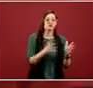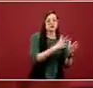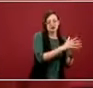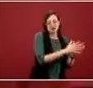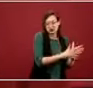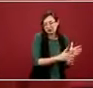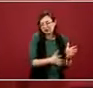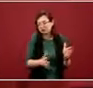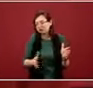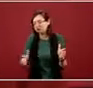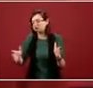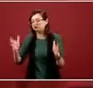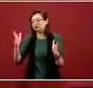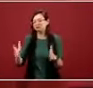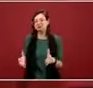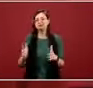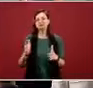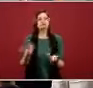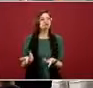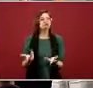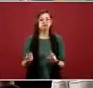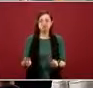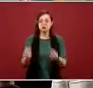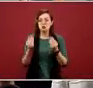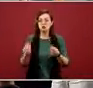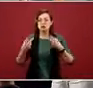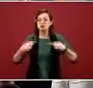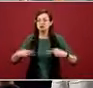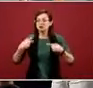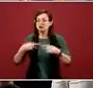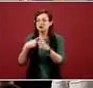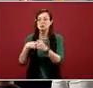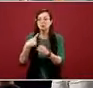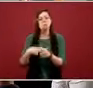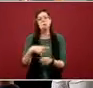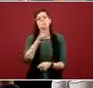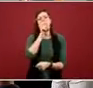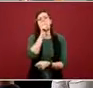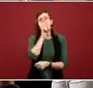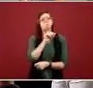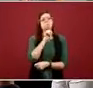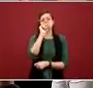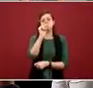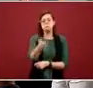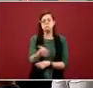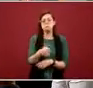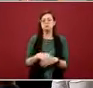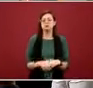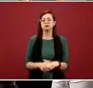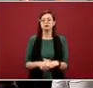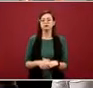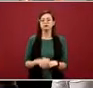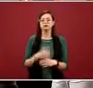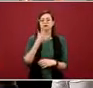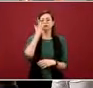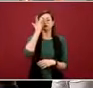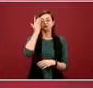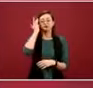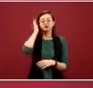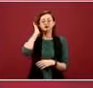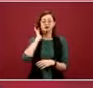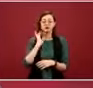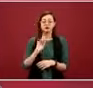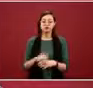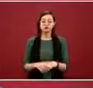no tengamos demasiados casos. Son los 3 objetivos de la mitigación. Entonces, atendiendo a la pregunta,